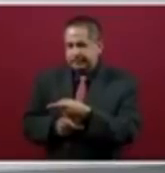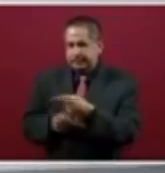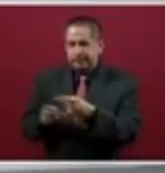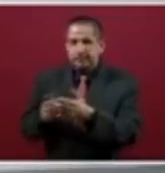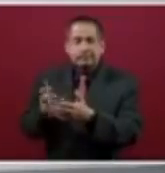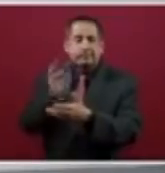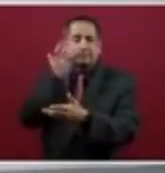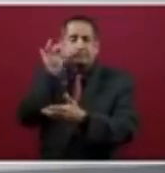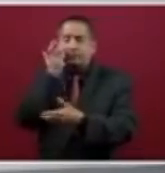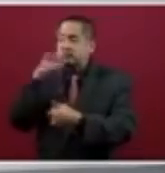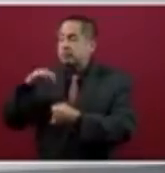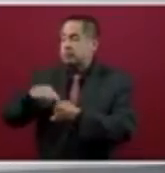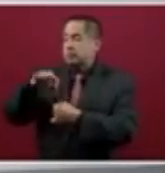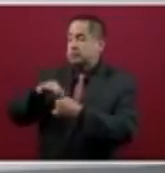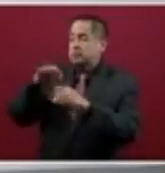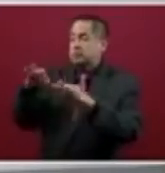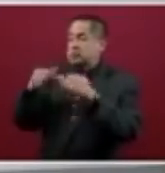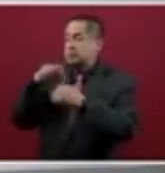electoreros